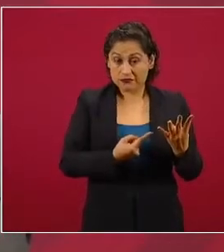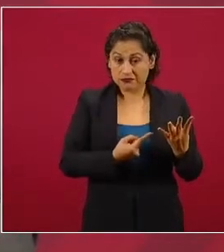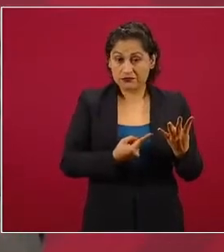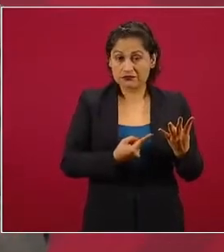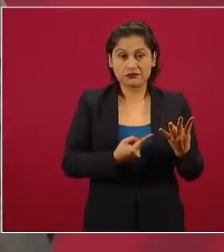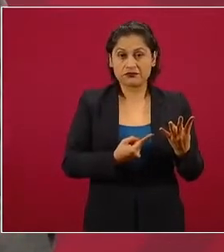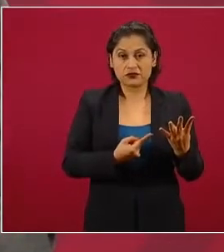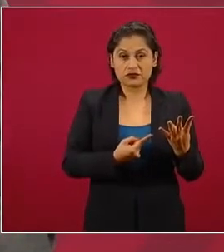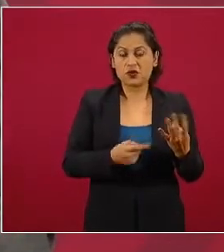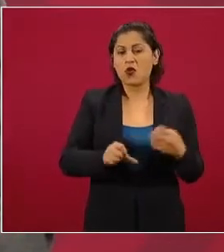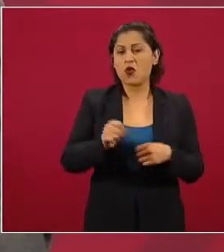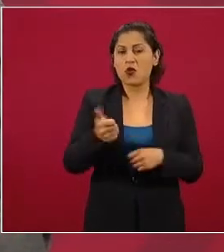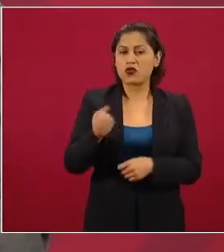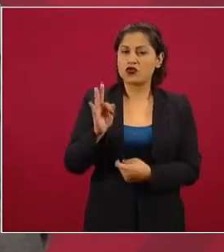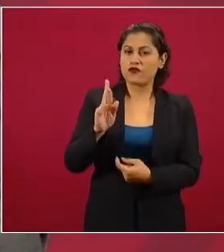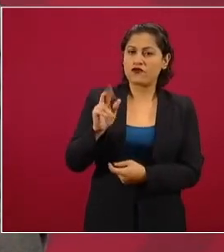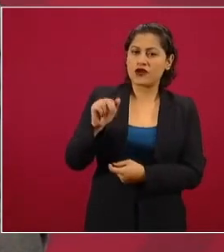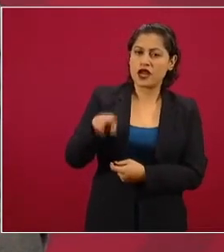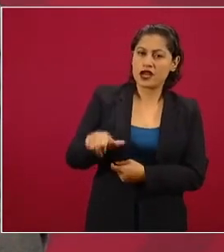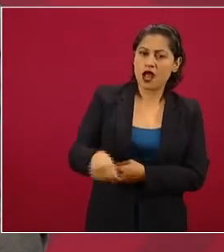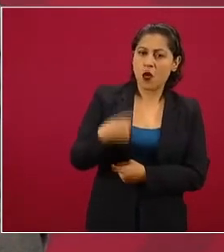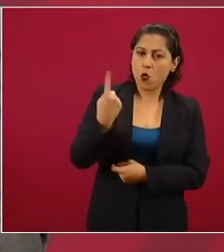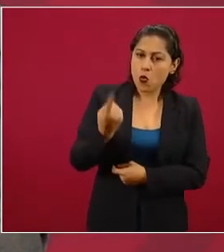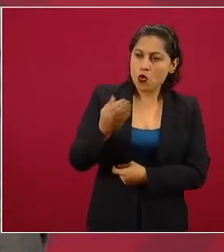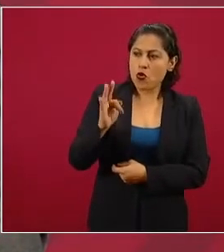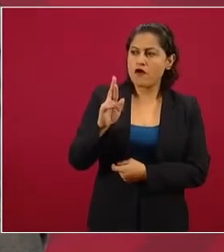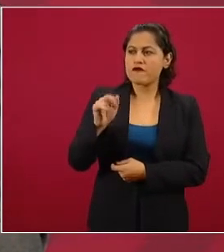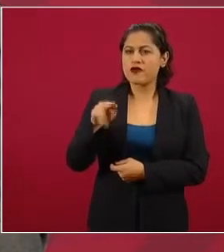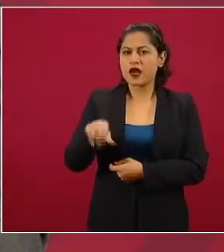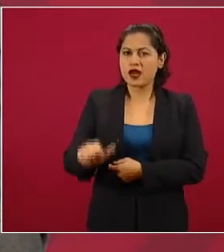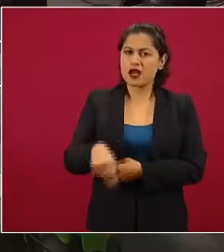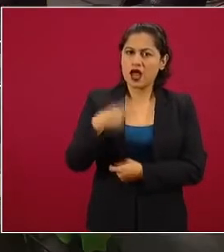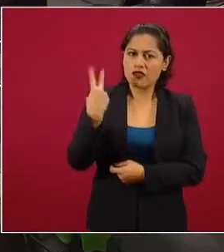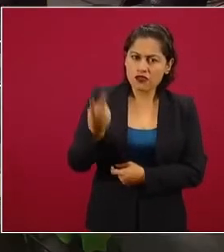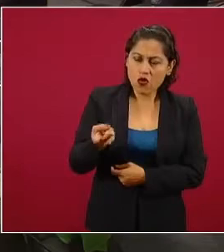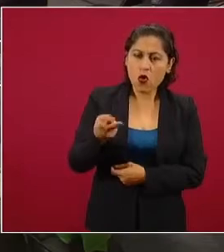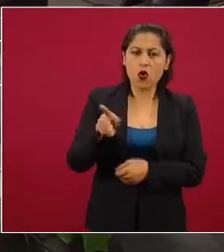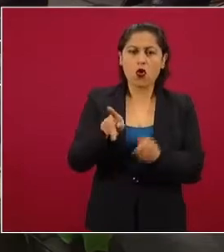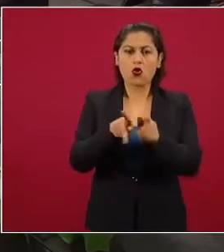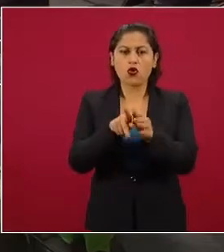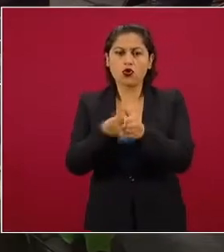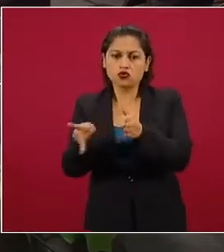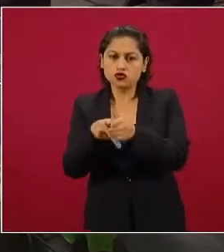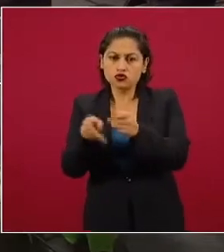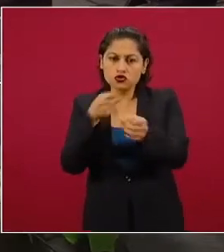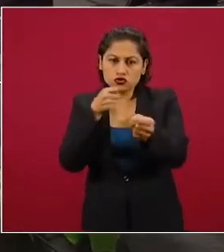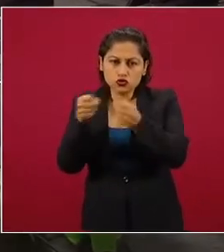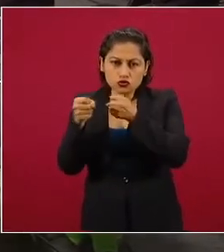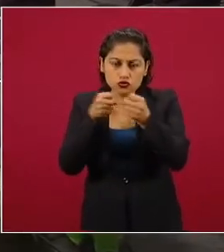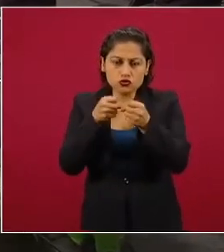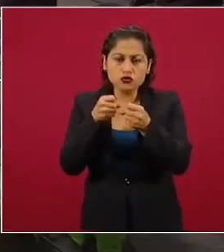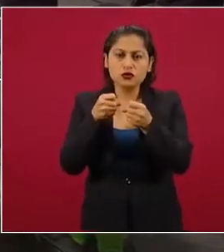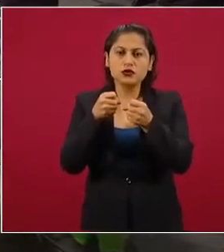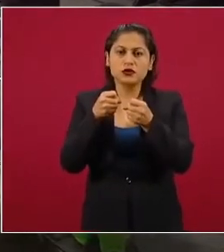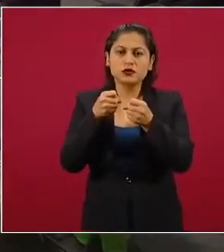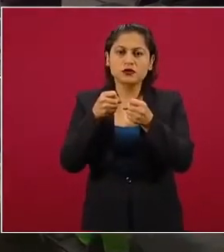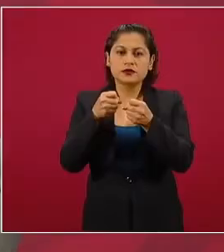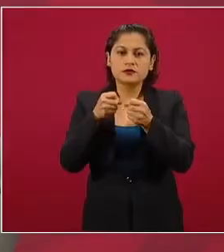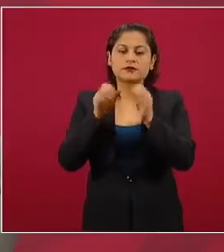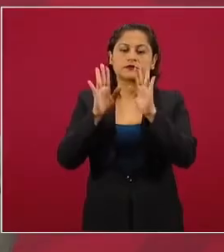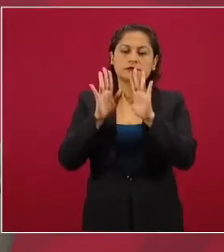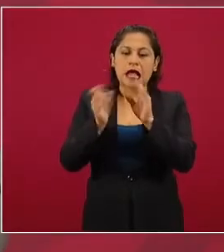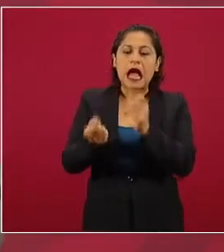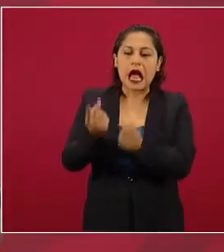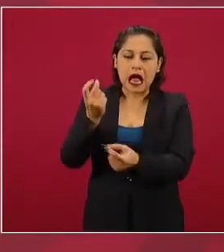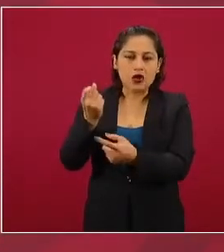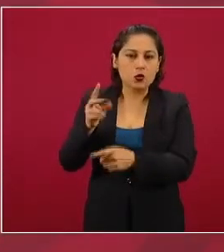el Frena 1, el Frena 2, los medios, con